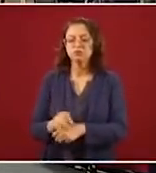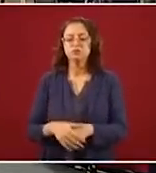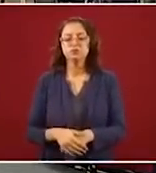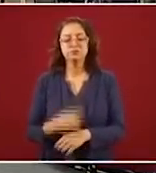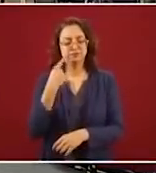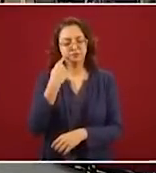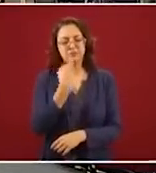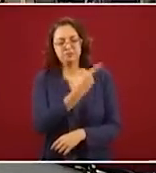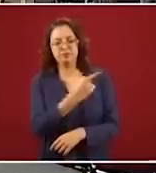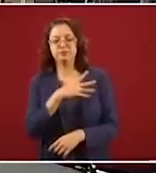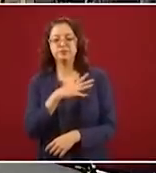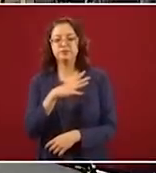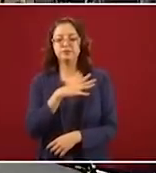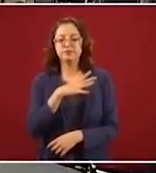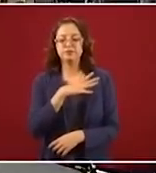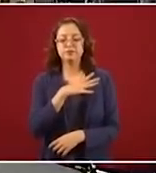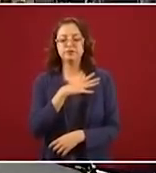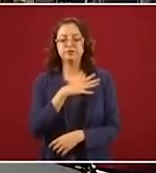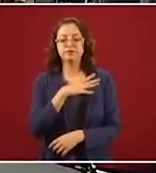aquí está la